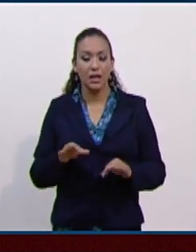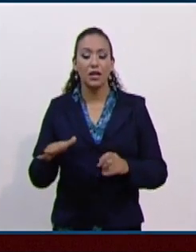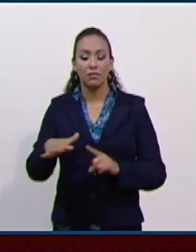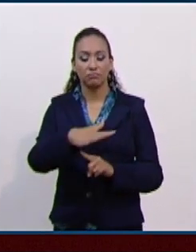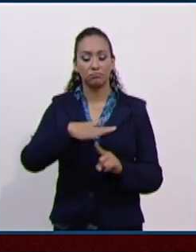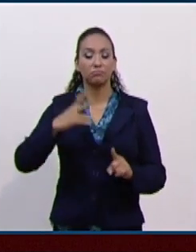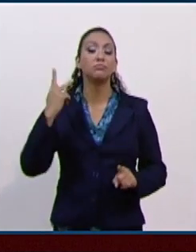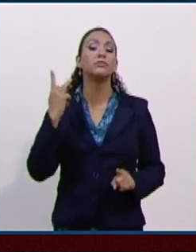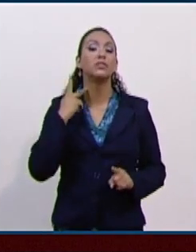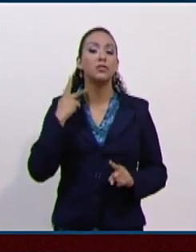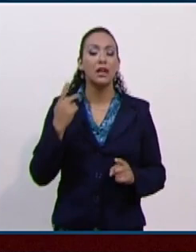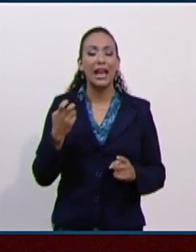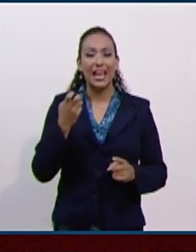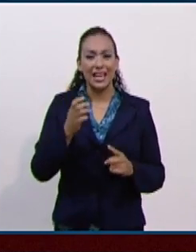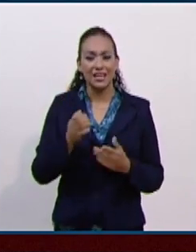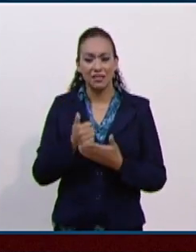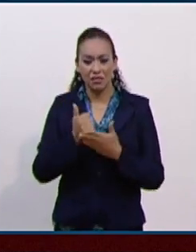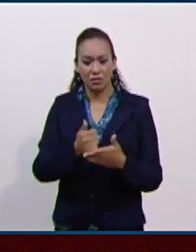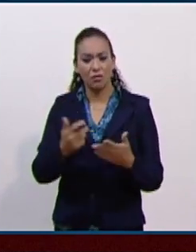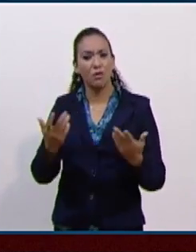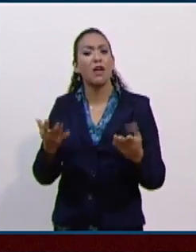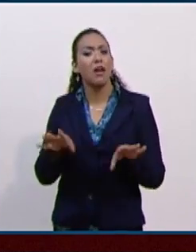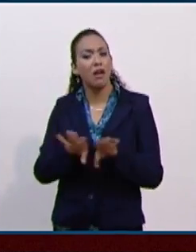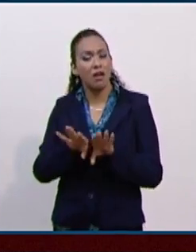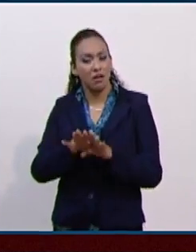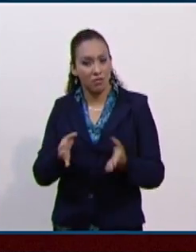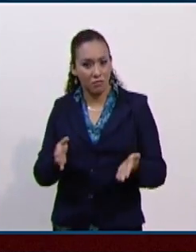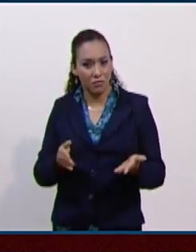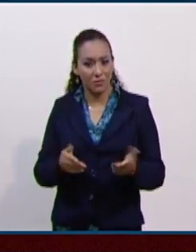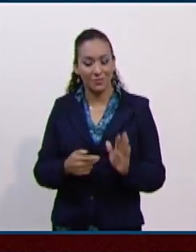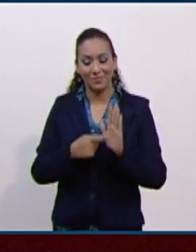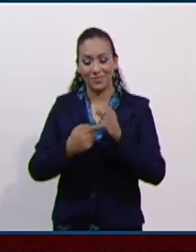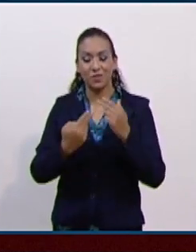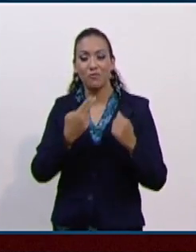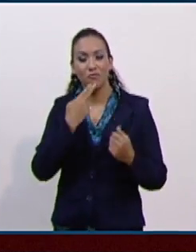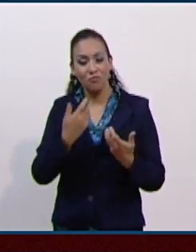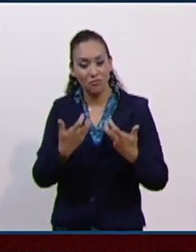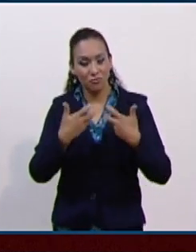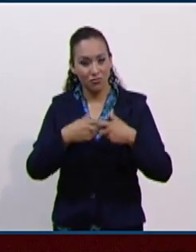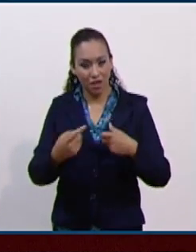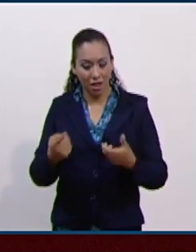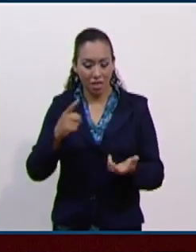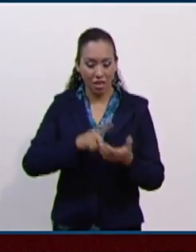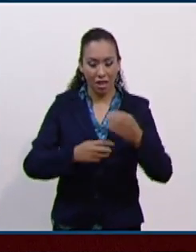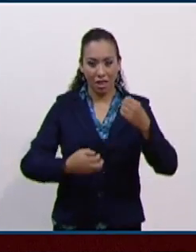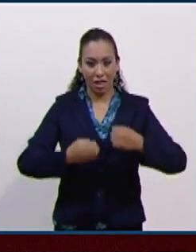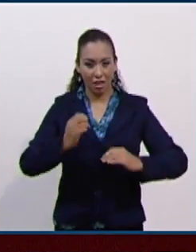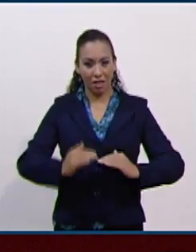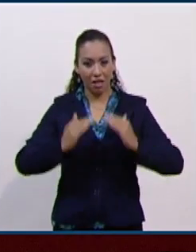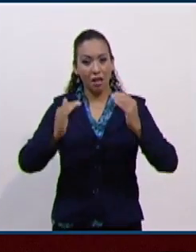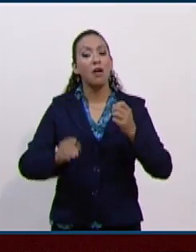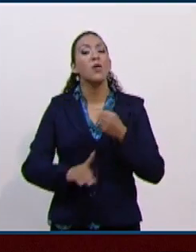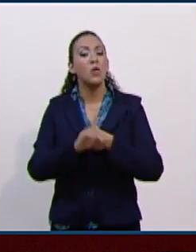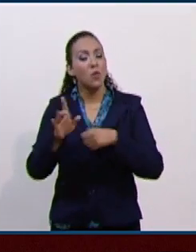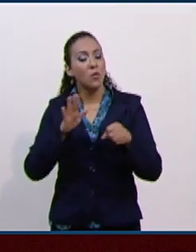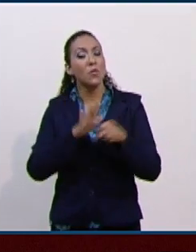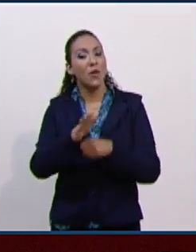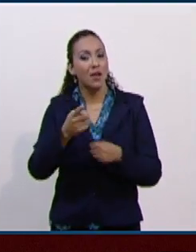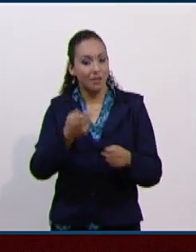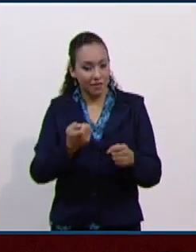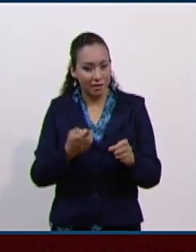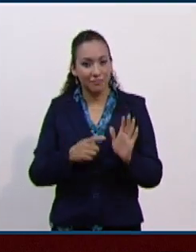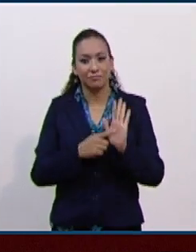cómo impacta el contexto político en el funcionamiento de este alto tribunal, los retos que le presenta y